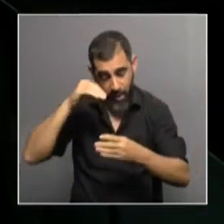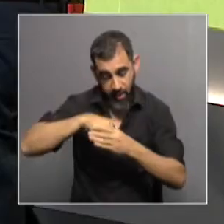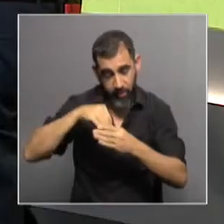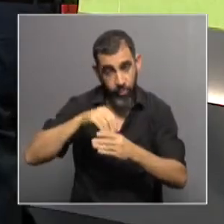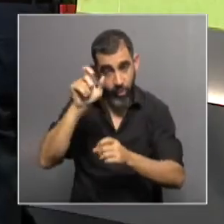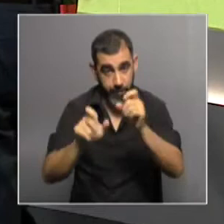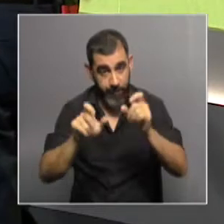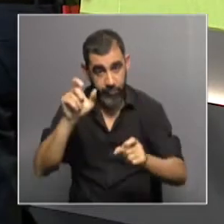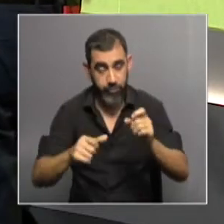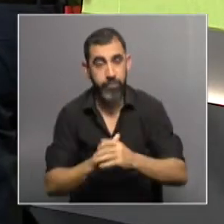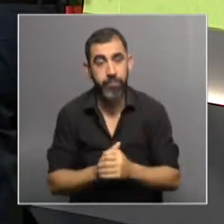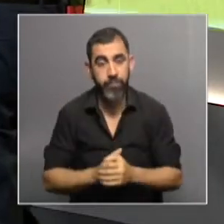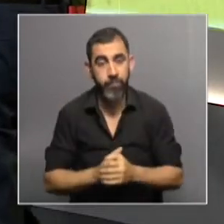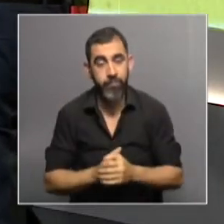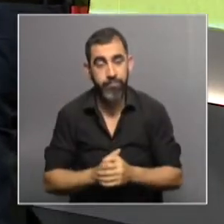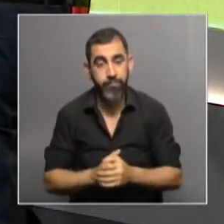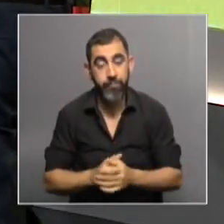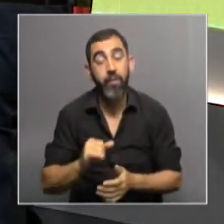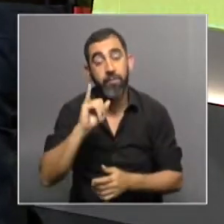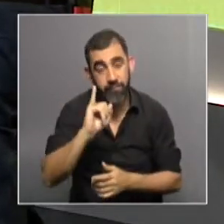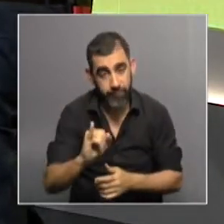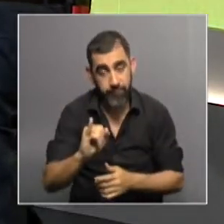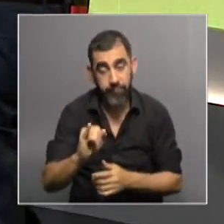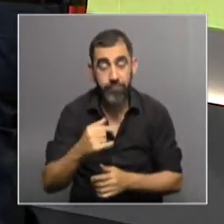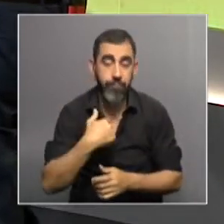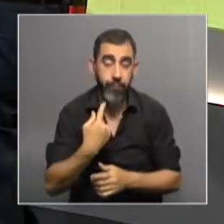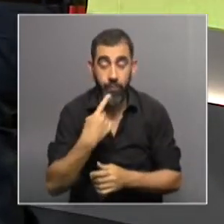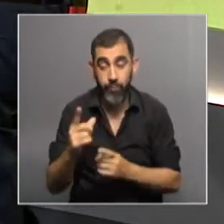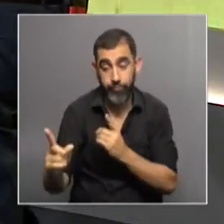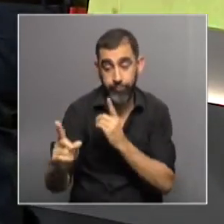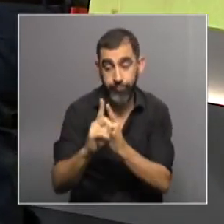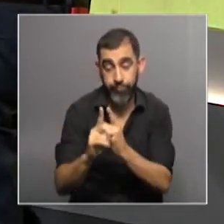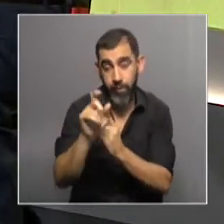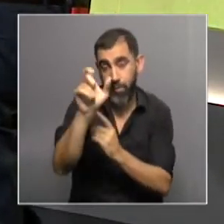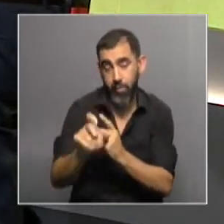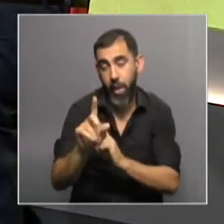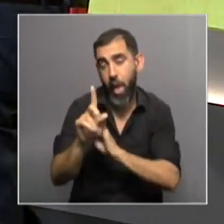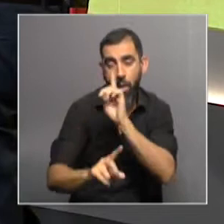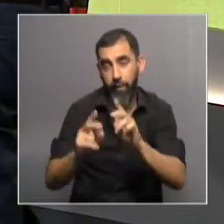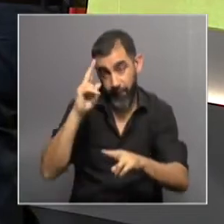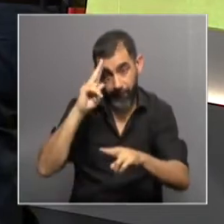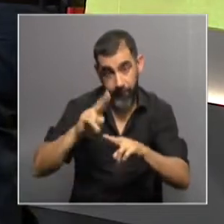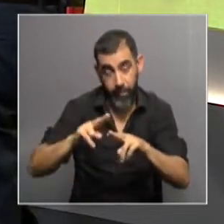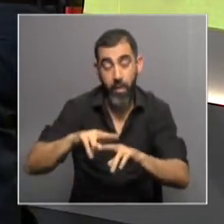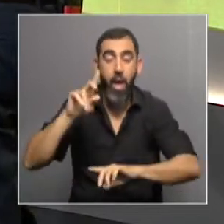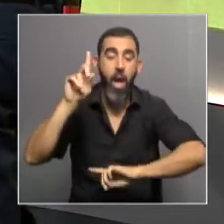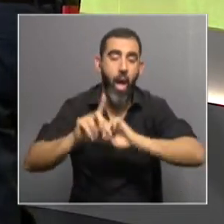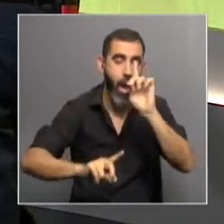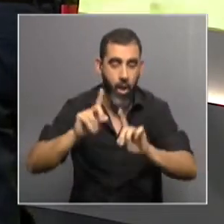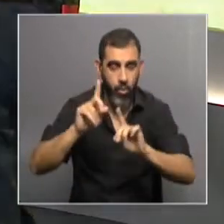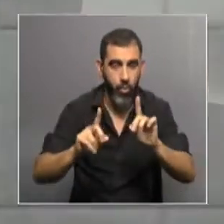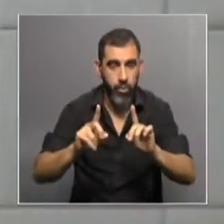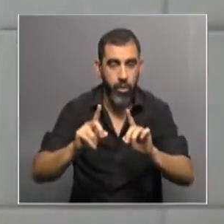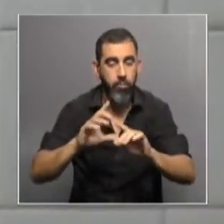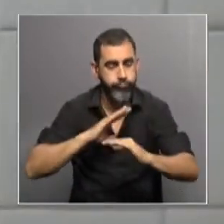sí nosotros cuando cuando nos enfrentamos un paciente con determinadas patologías en algunas está